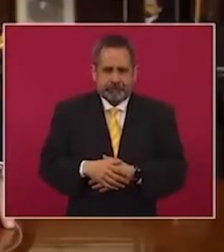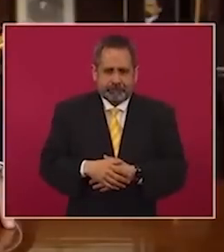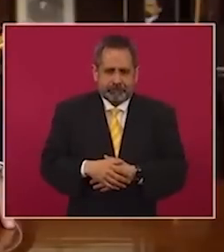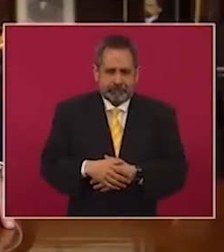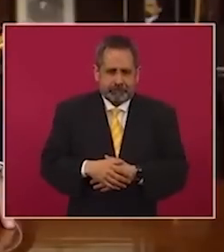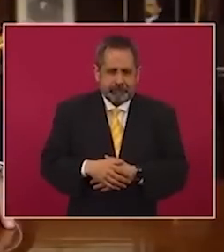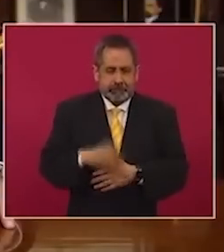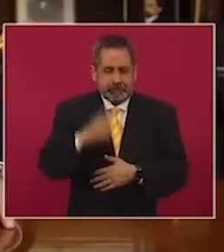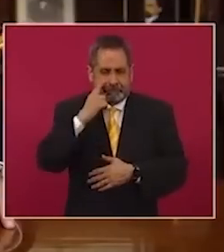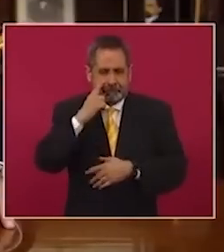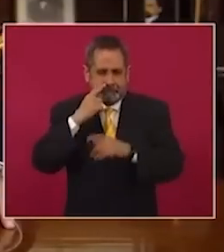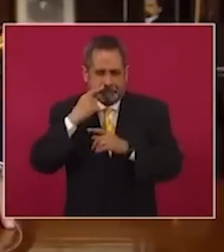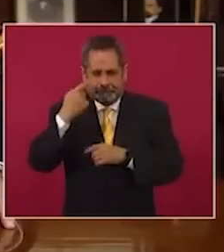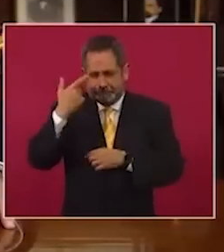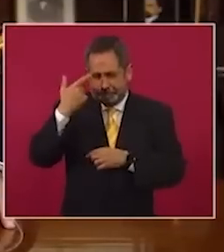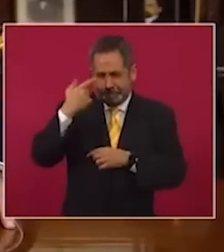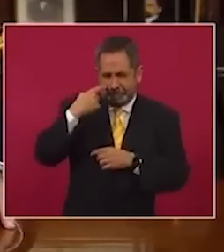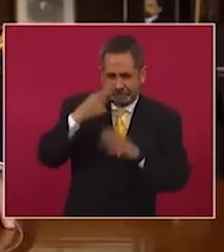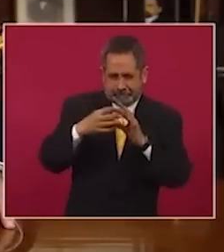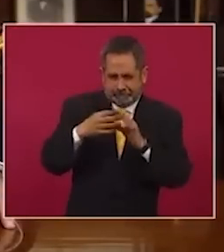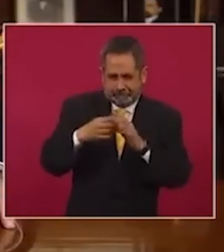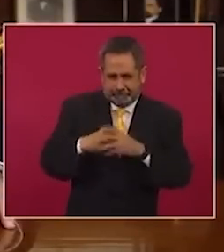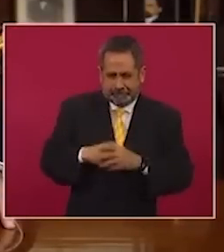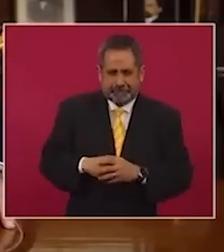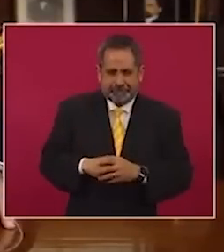No voy a medir la temperatura.